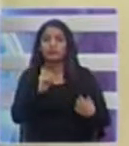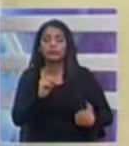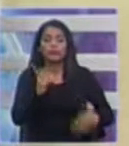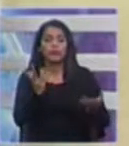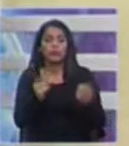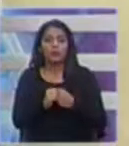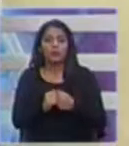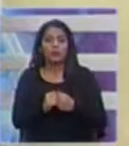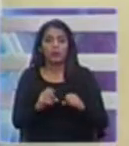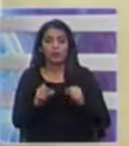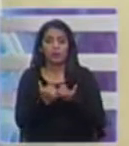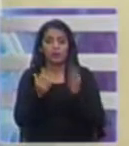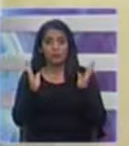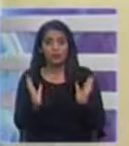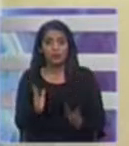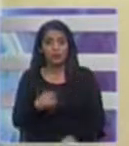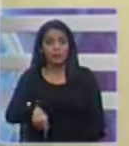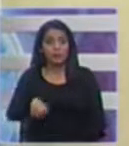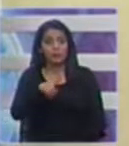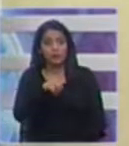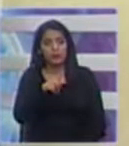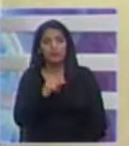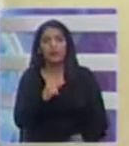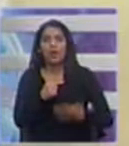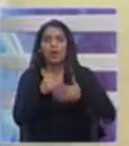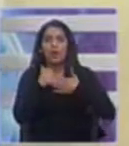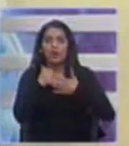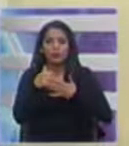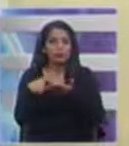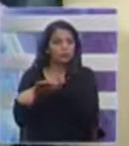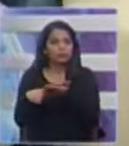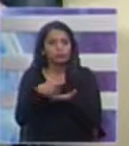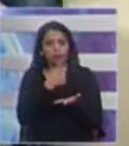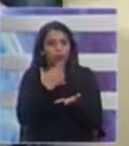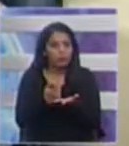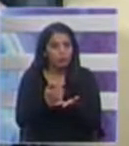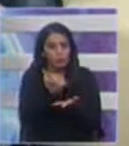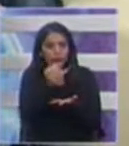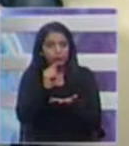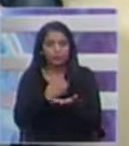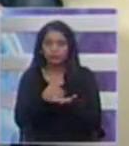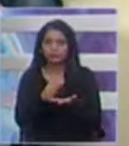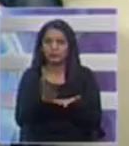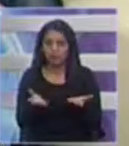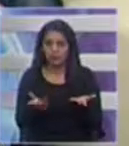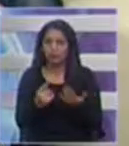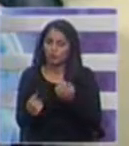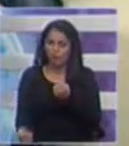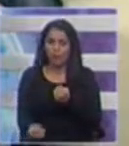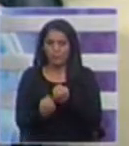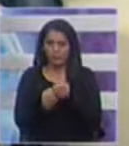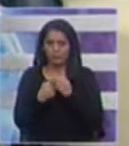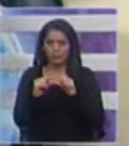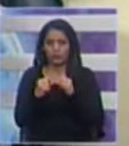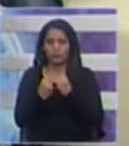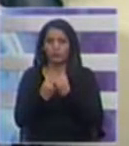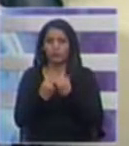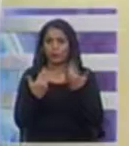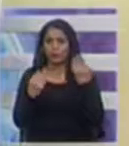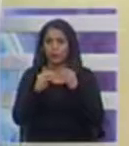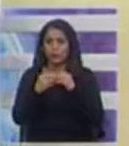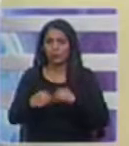Ciudadana, que lo único que ha sido es simplemente la cooptación a través del Ejecutivo de estos miembros que se dicen llamar de la sociedad civil